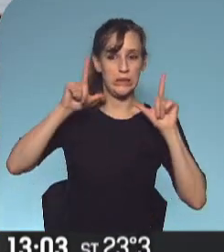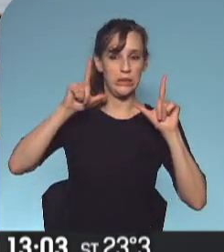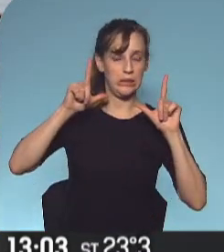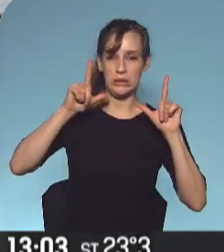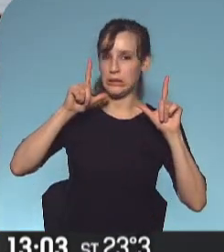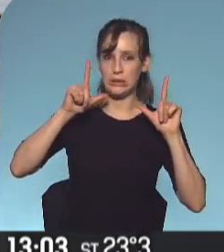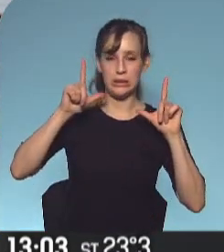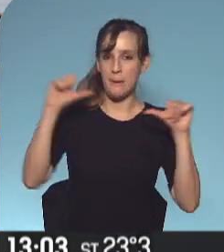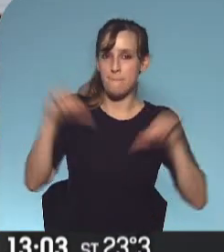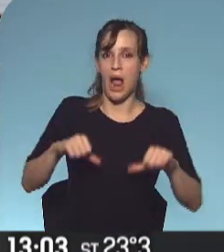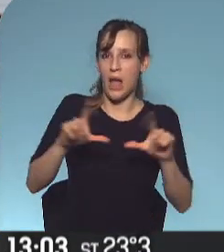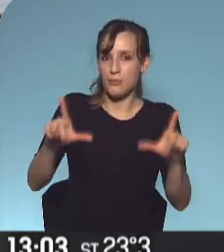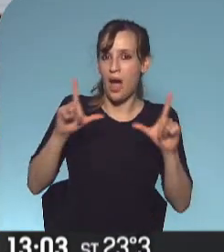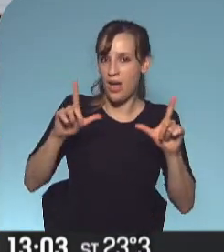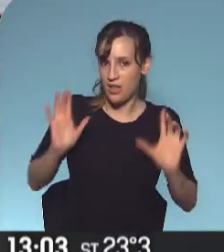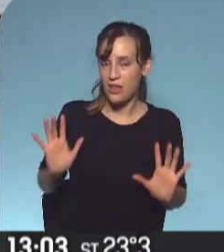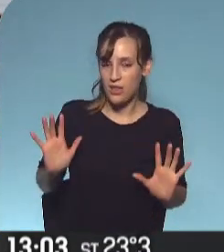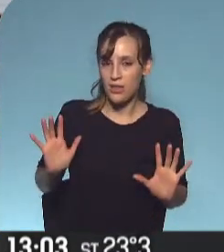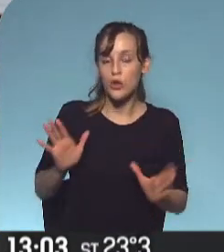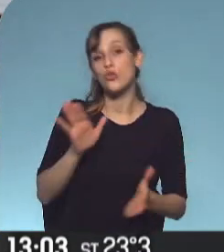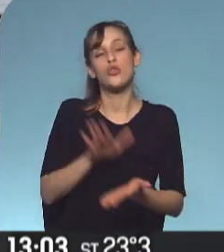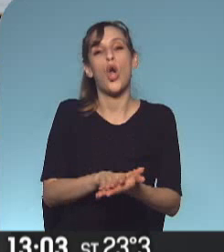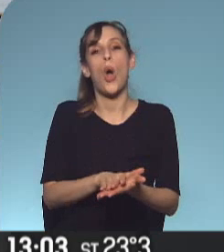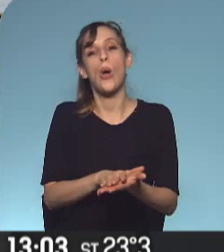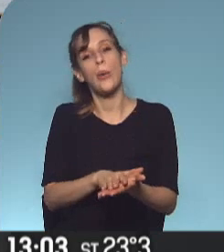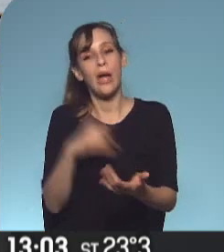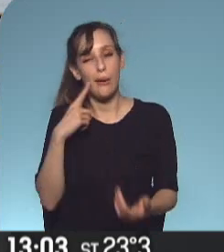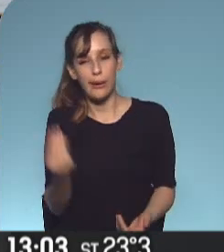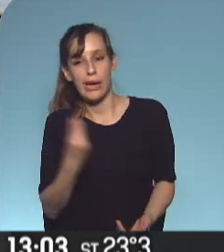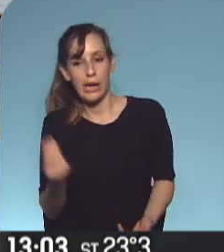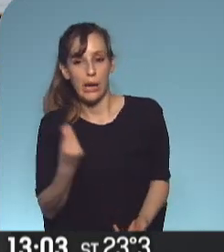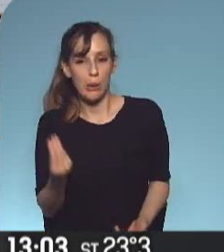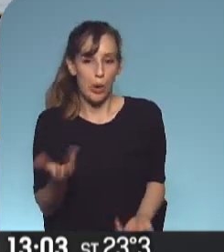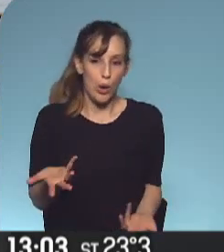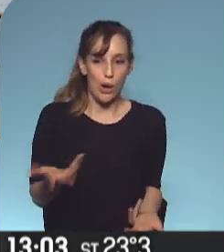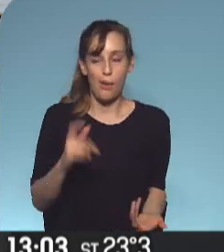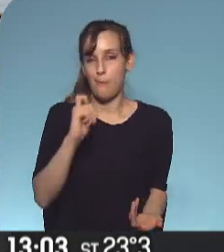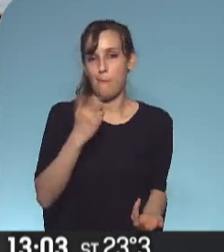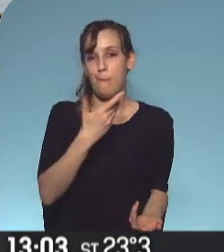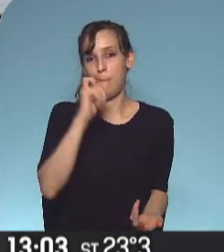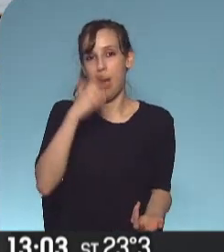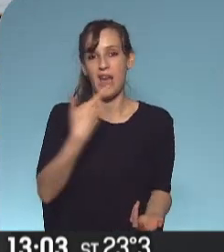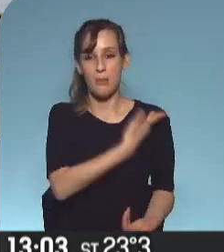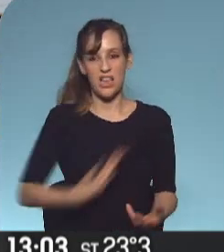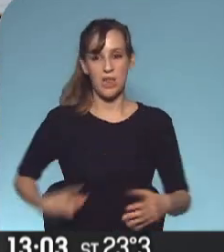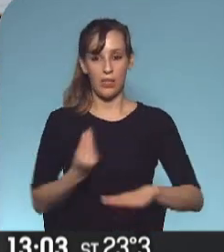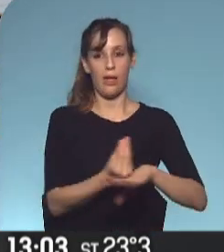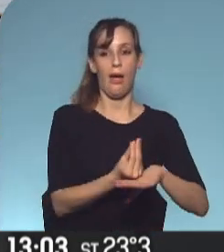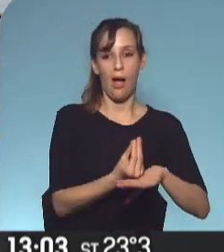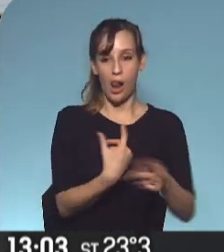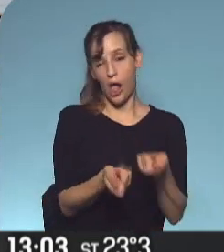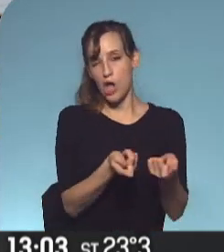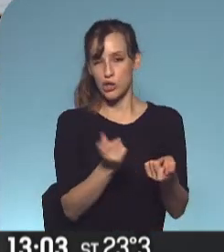por un lado hacer el negocio siendo macri presidente a través de testaferros por otro